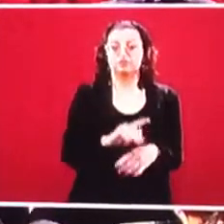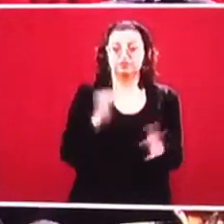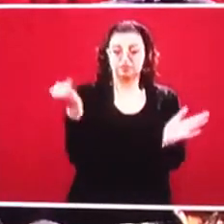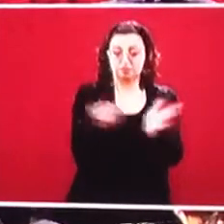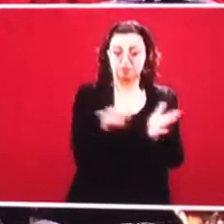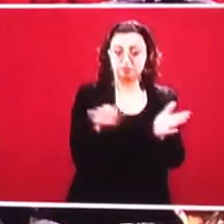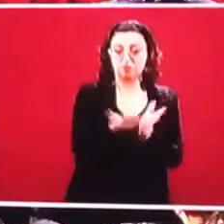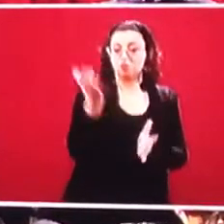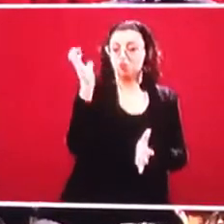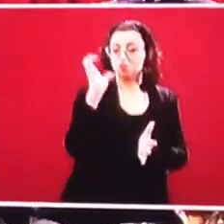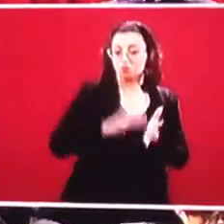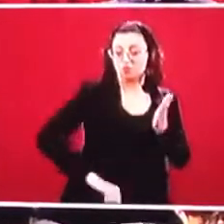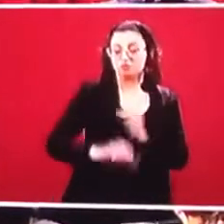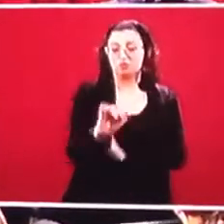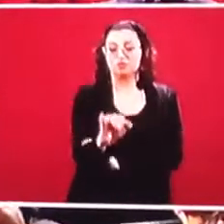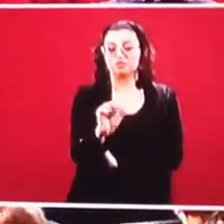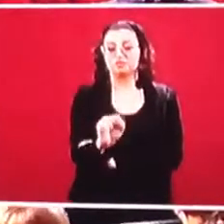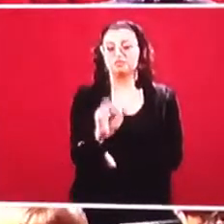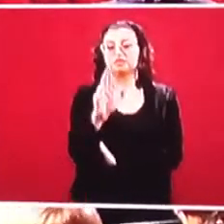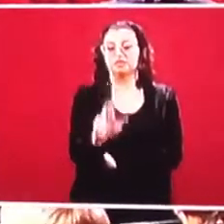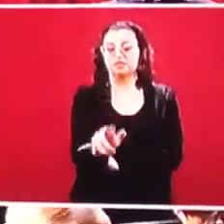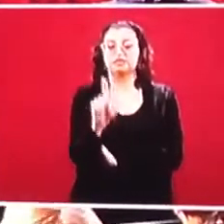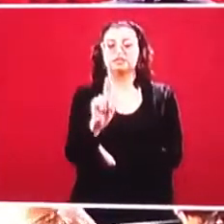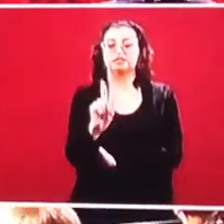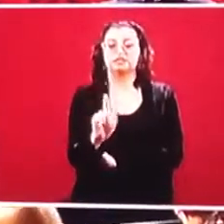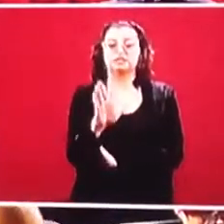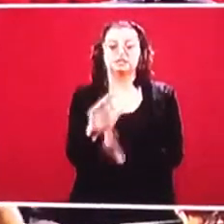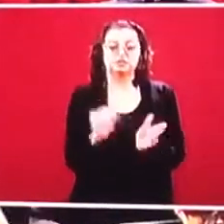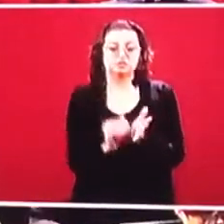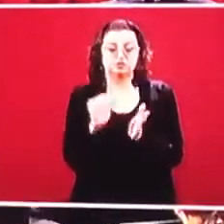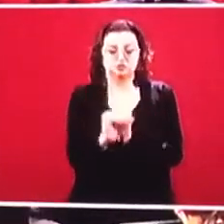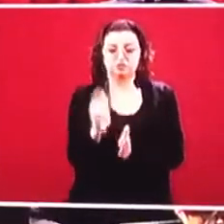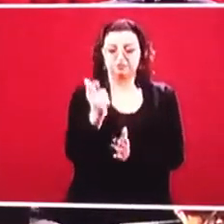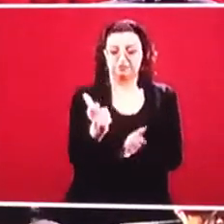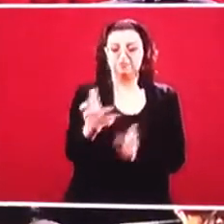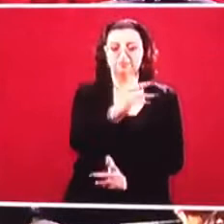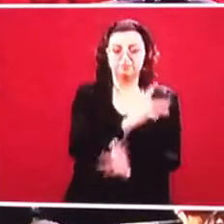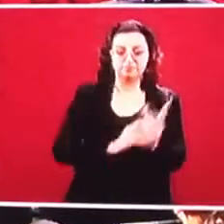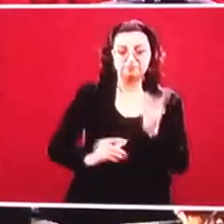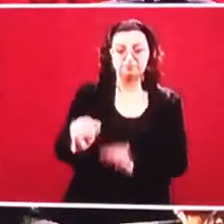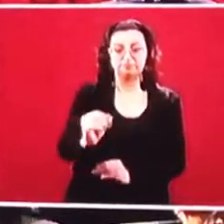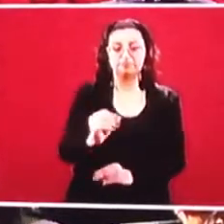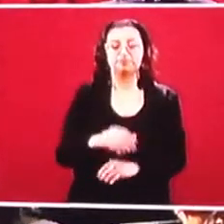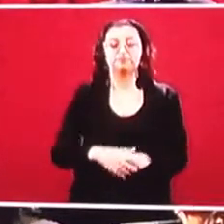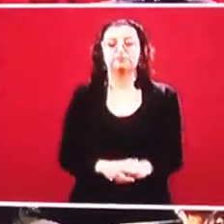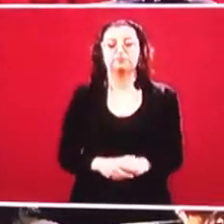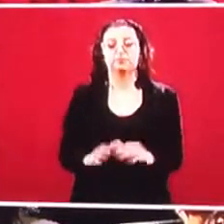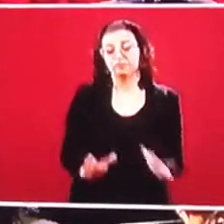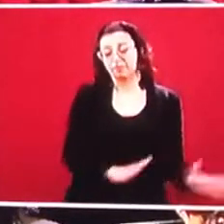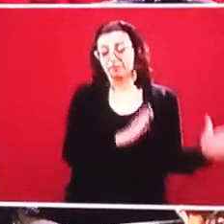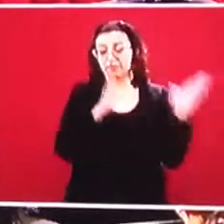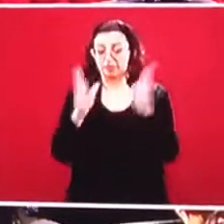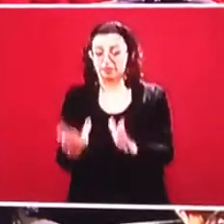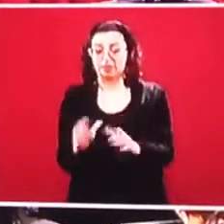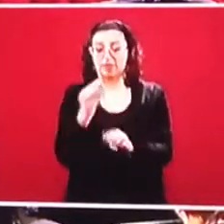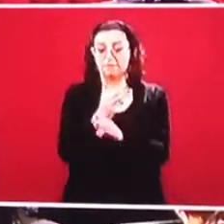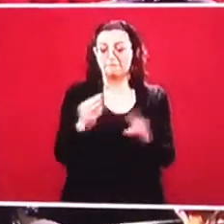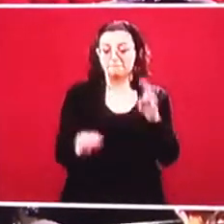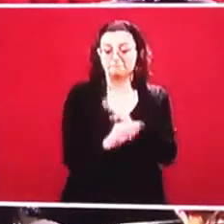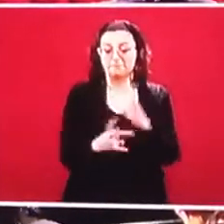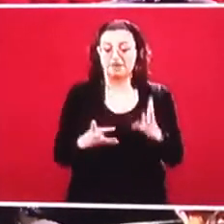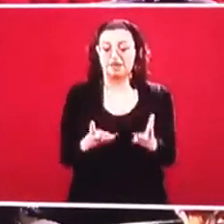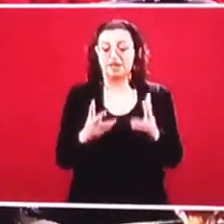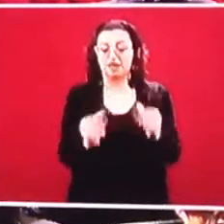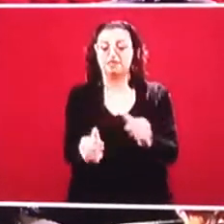tanto. La cuestión era de que se me bajaron las pilas, les soy honesto, vi problemas fuertes